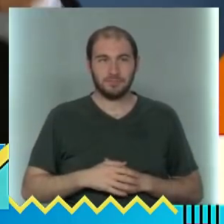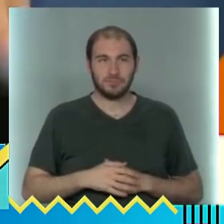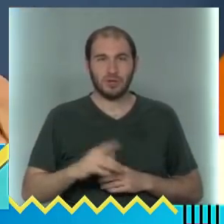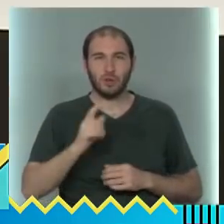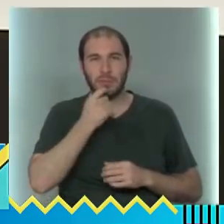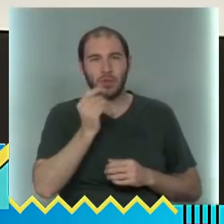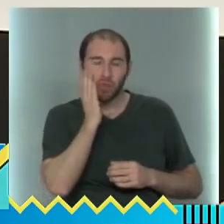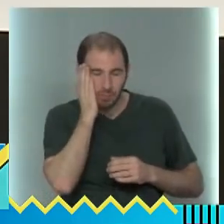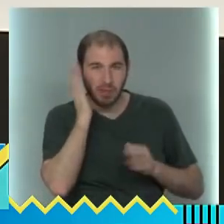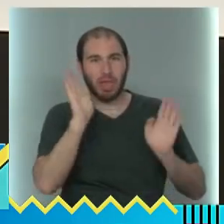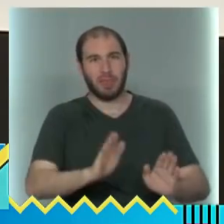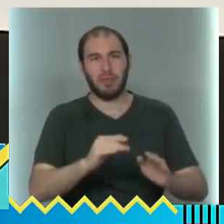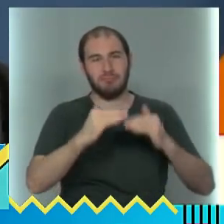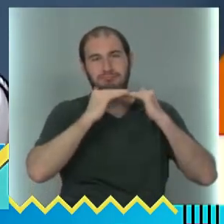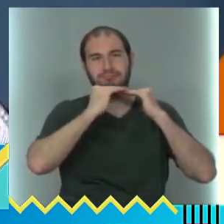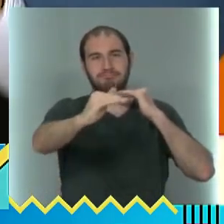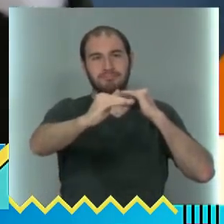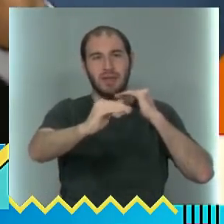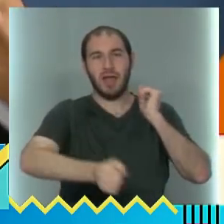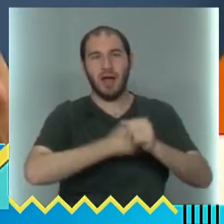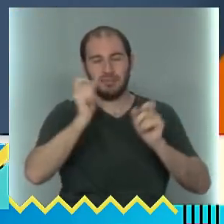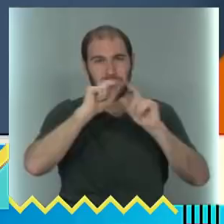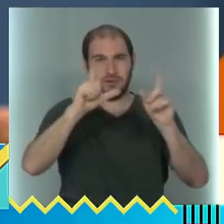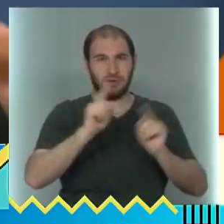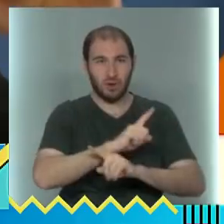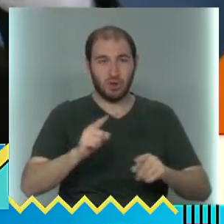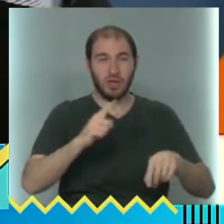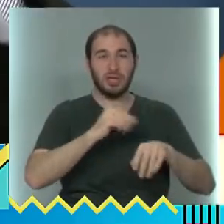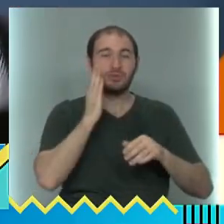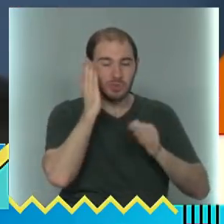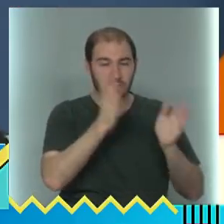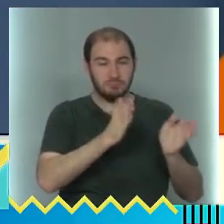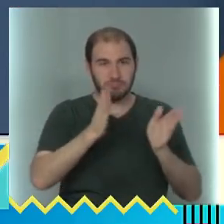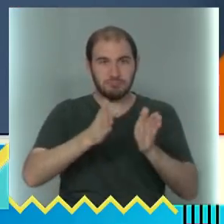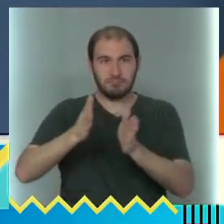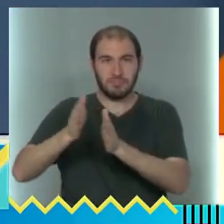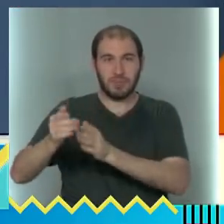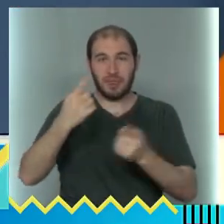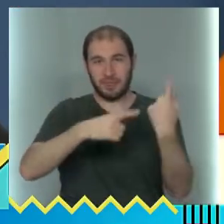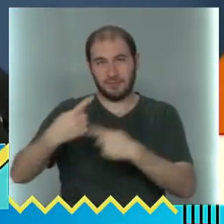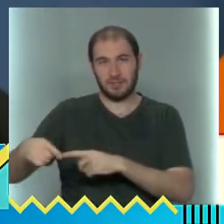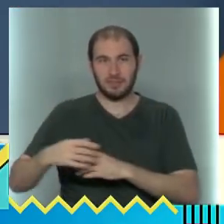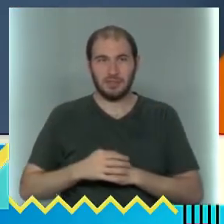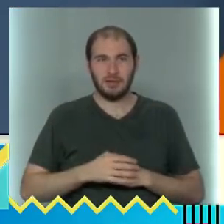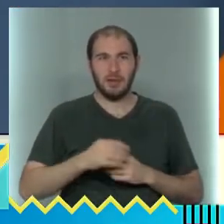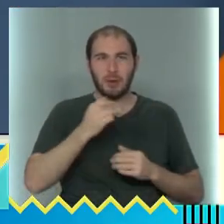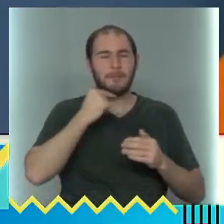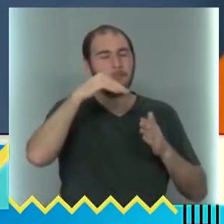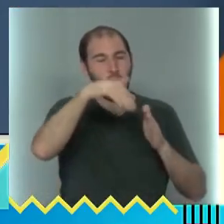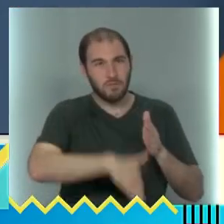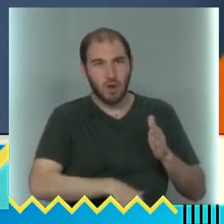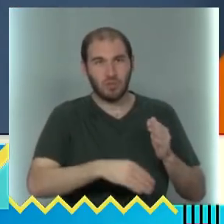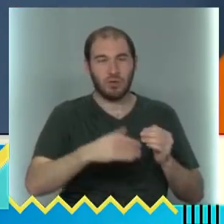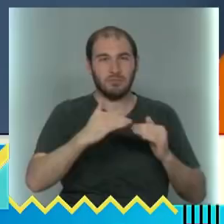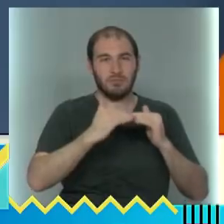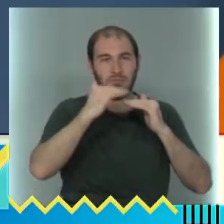es que nosotros nos dormimos y quedamos en un stand-by hasta que nos despertamos. Durante todo el sueño vamos pasando de estadios más profundos, estadios